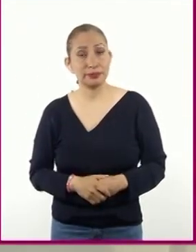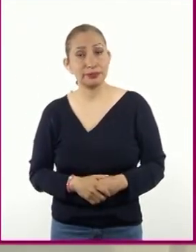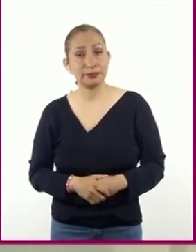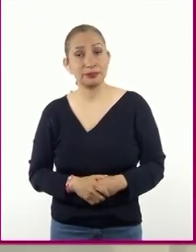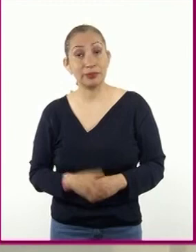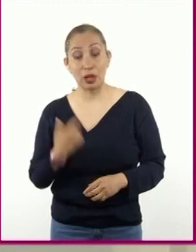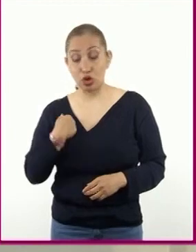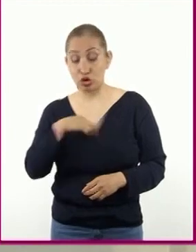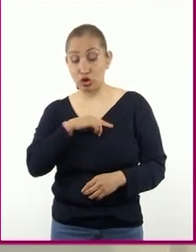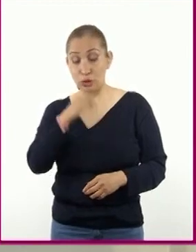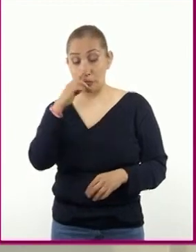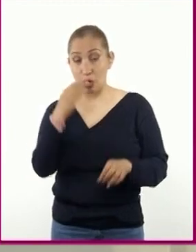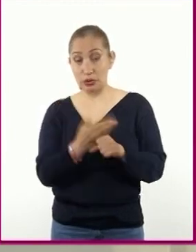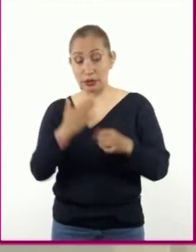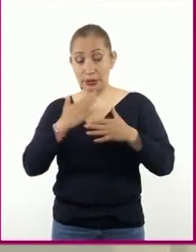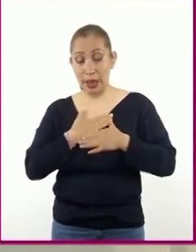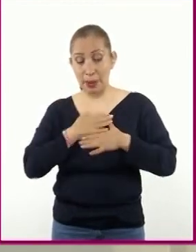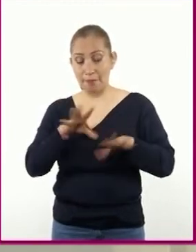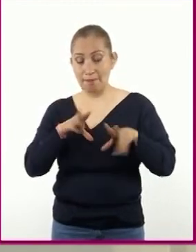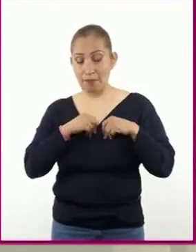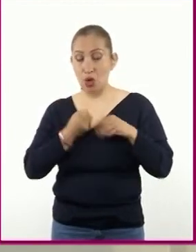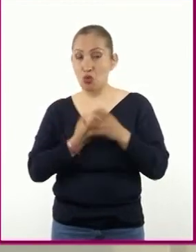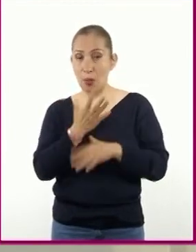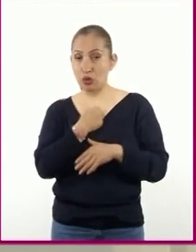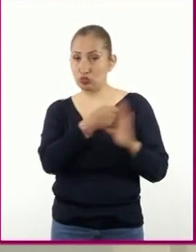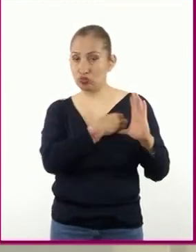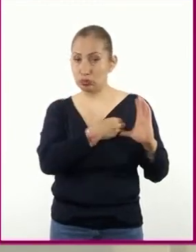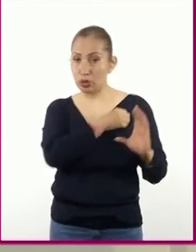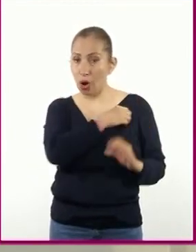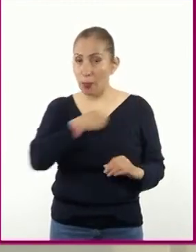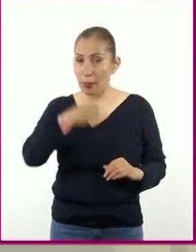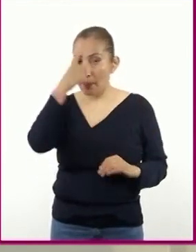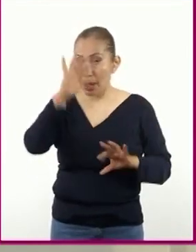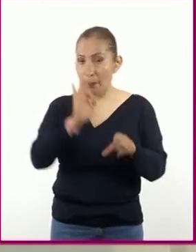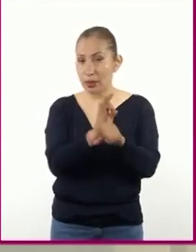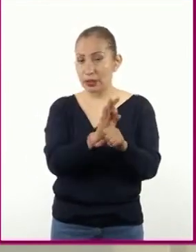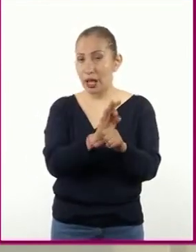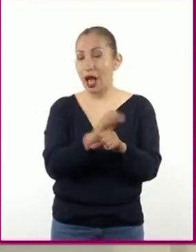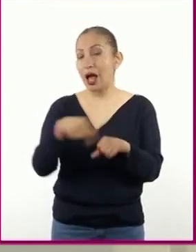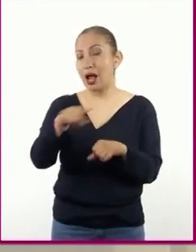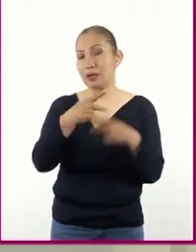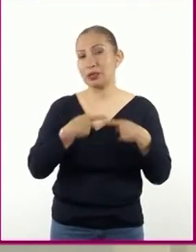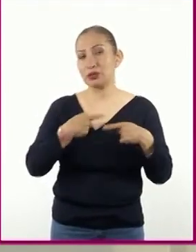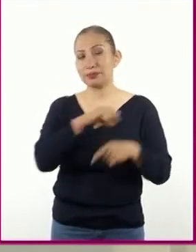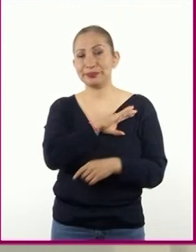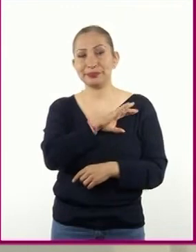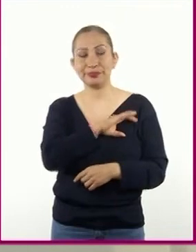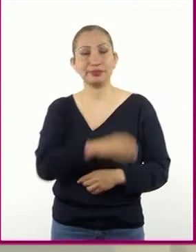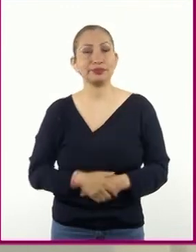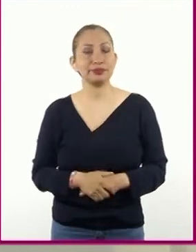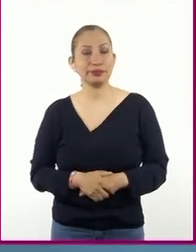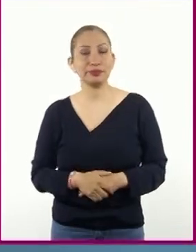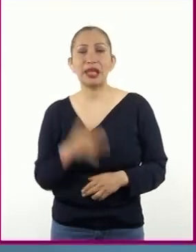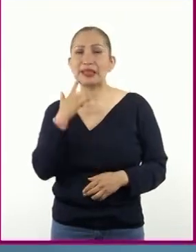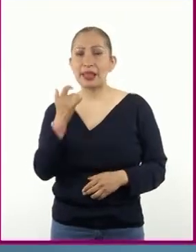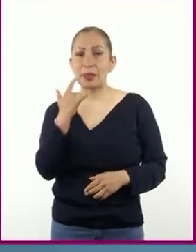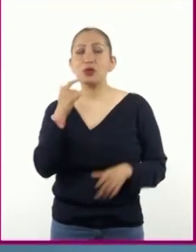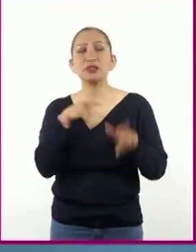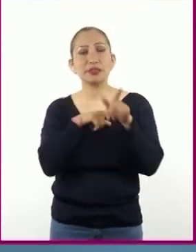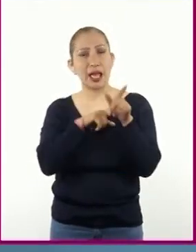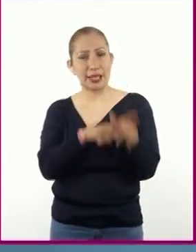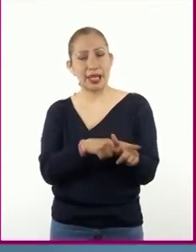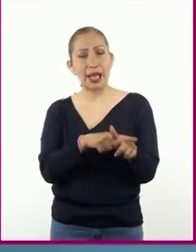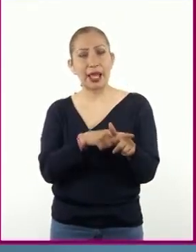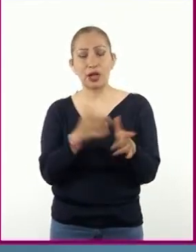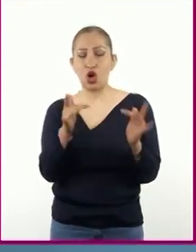Es nuestra responsabilidad asumir nuevos compromisos para proteger a nuestros seres queridos. Tratemos de mantener